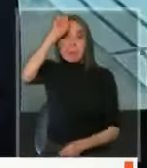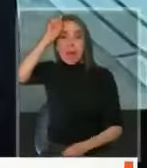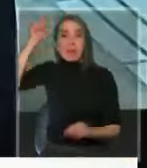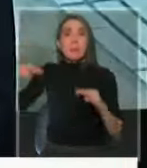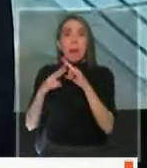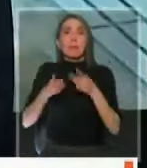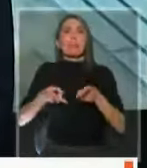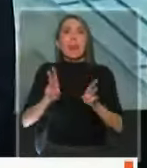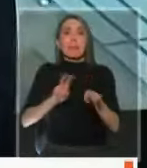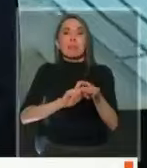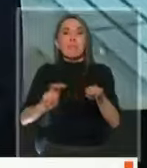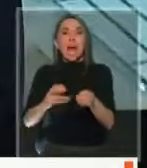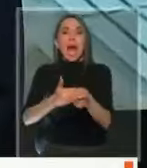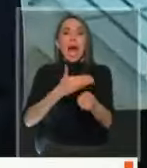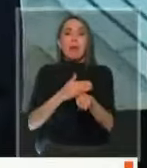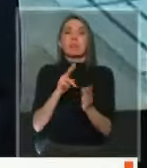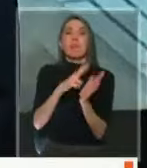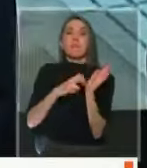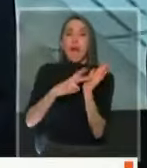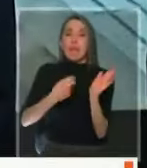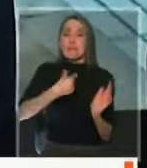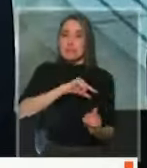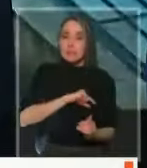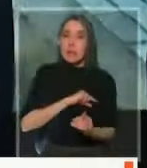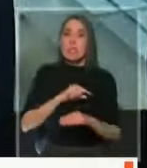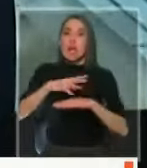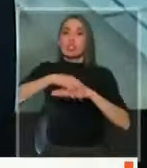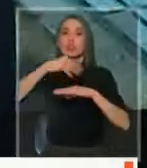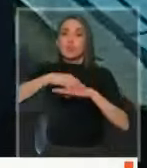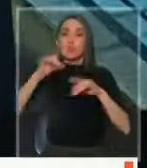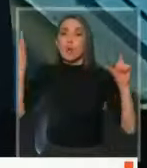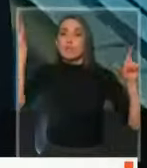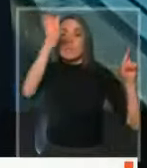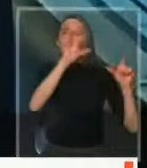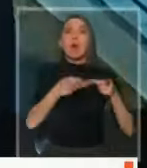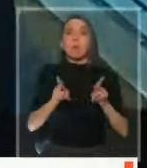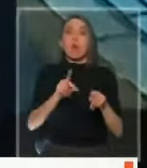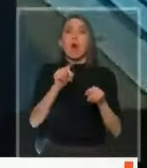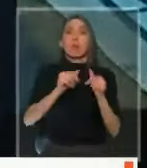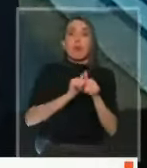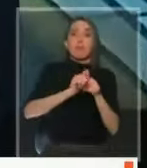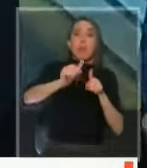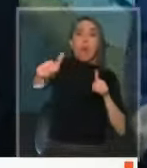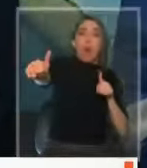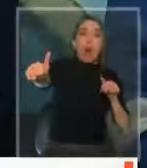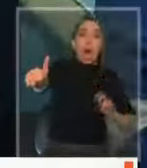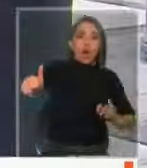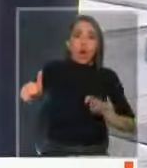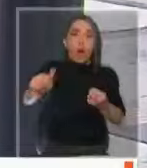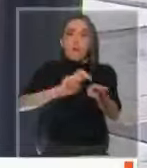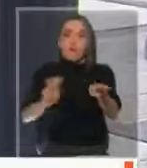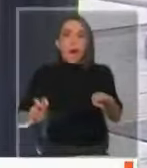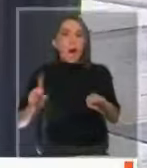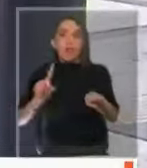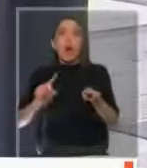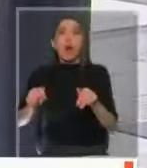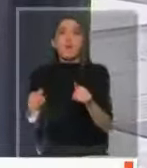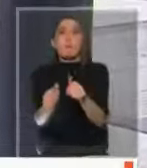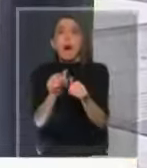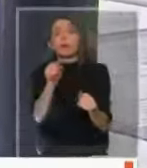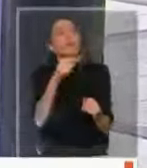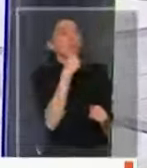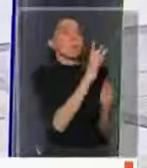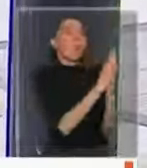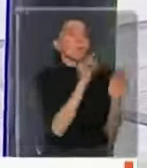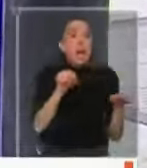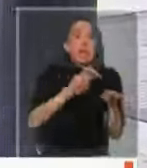pero también en ciudades como Valencia, en ciudades de Suecia, en que ha tenido un muy buen resultado y evaluación. Yo a las 7 de la tarde ya